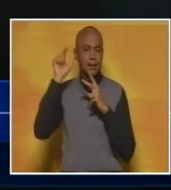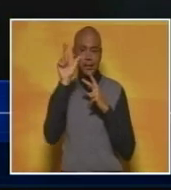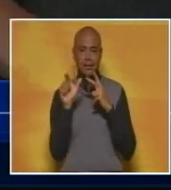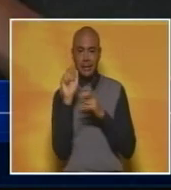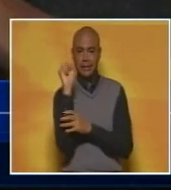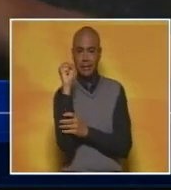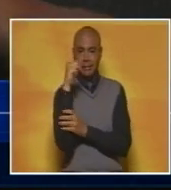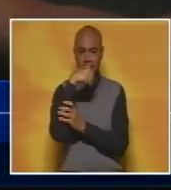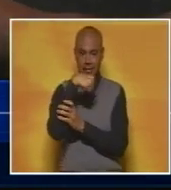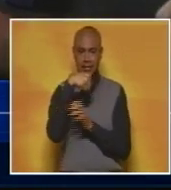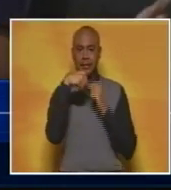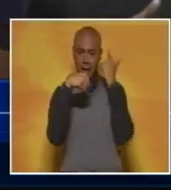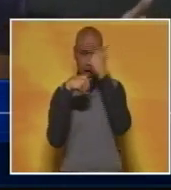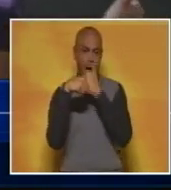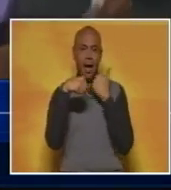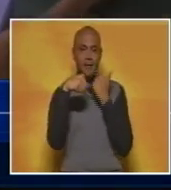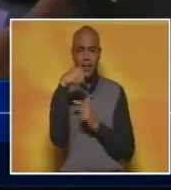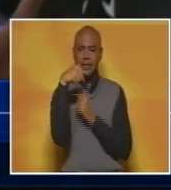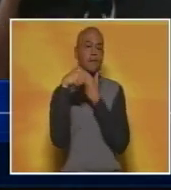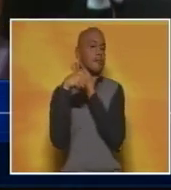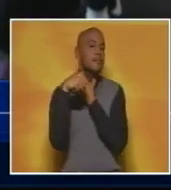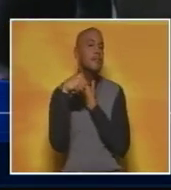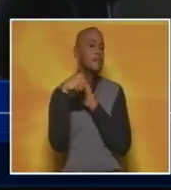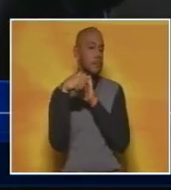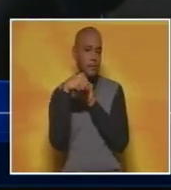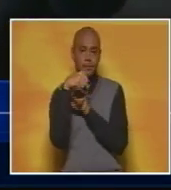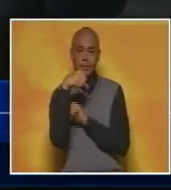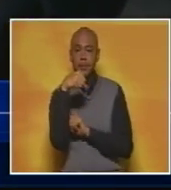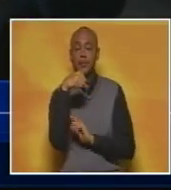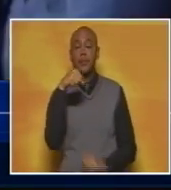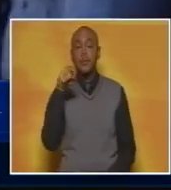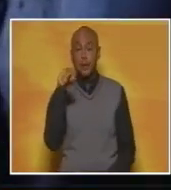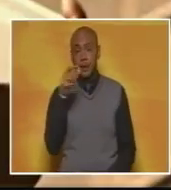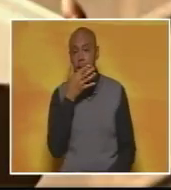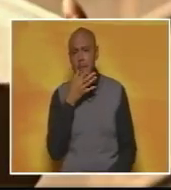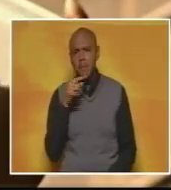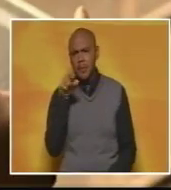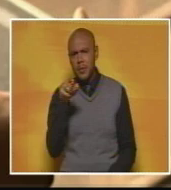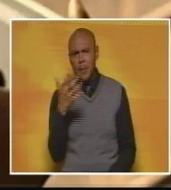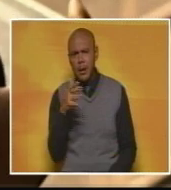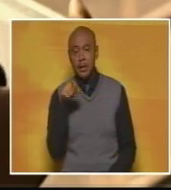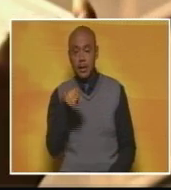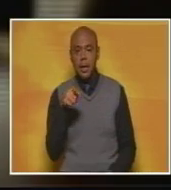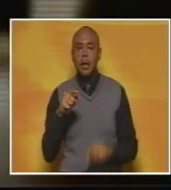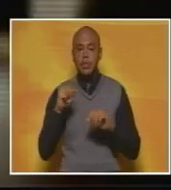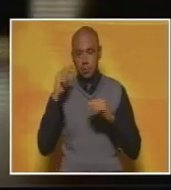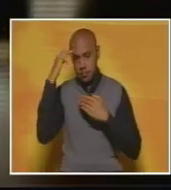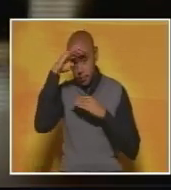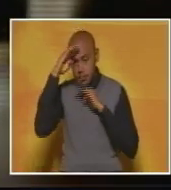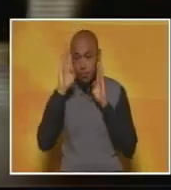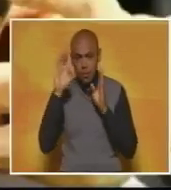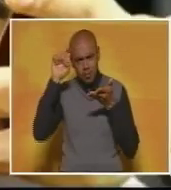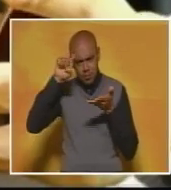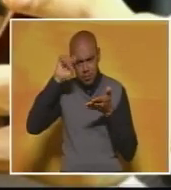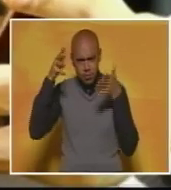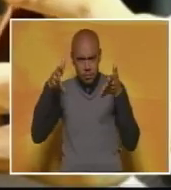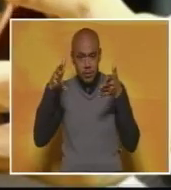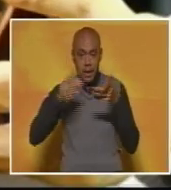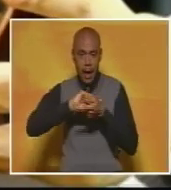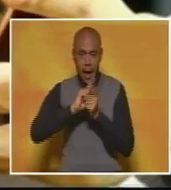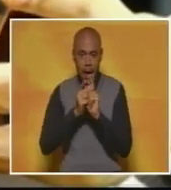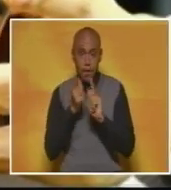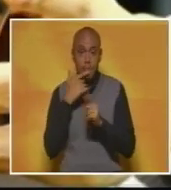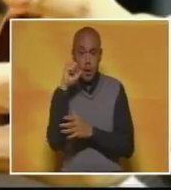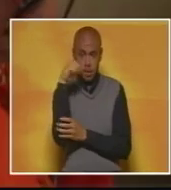cabeza hacia abajo, el cuello hacia abajo. Nathaniel Meléndez trabajó con Gunasekera en su postura. Todo lo que encorva o empuja la cabeza